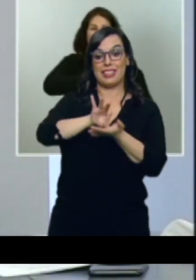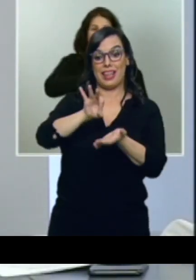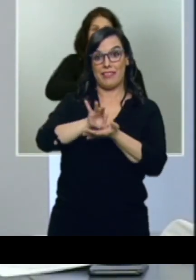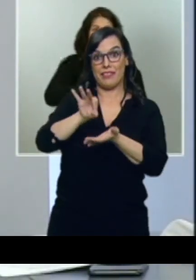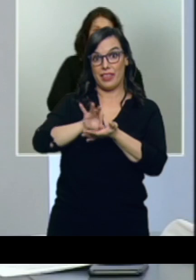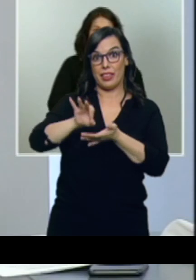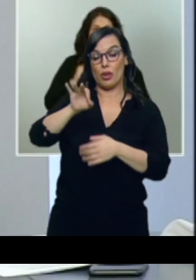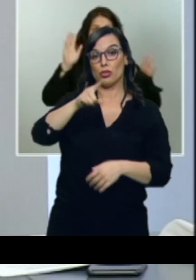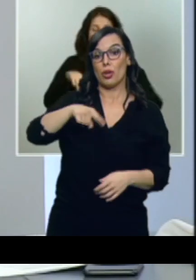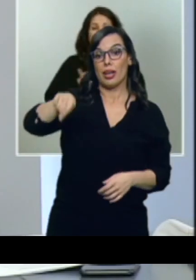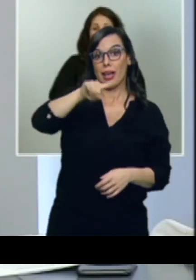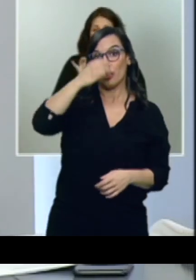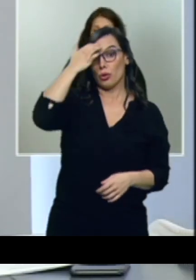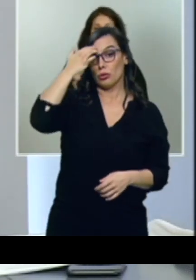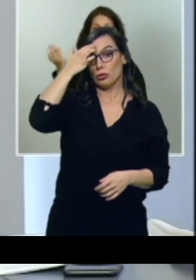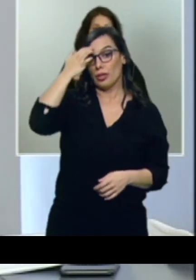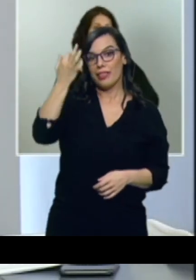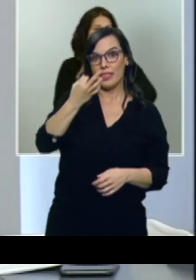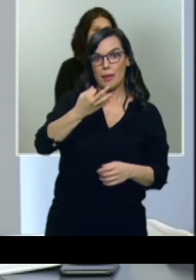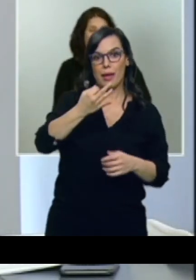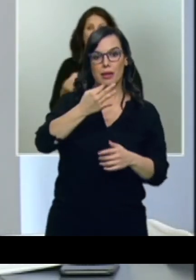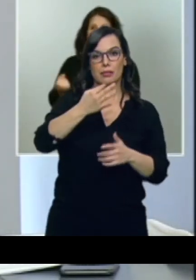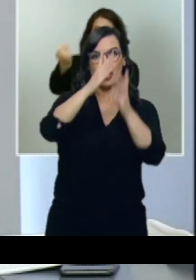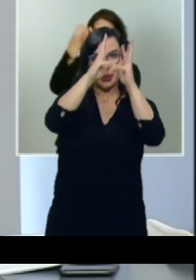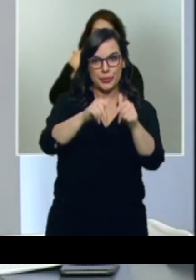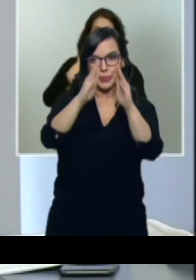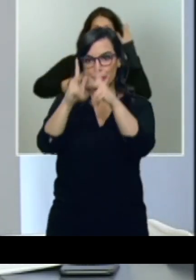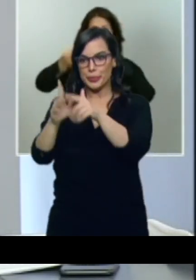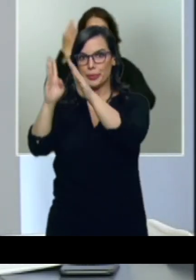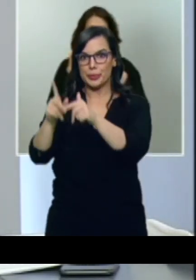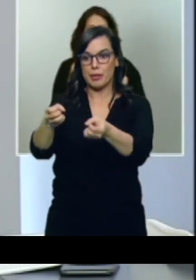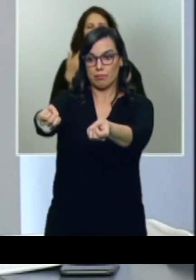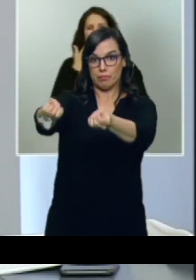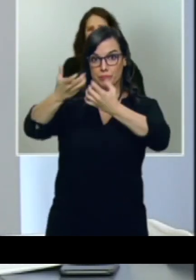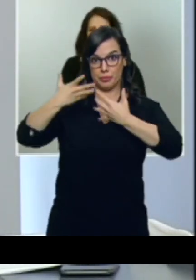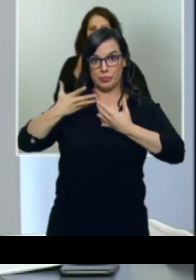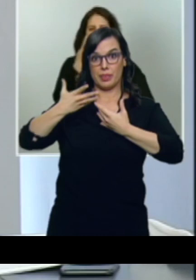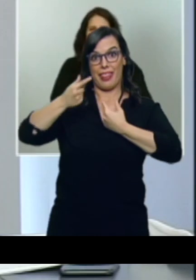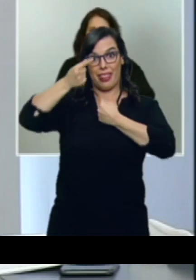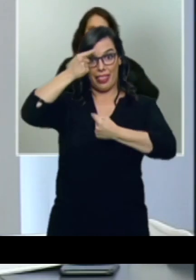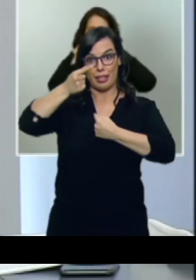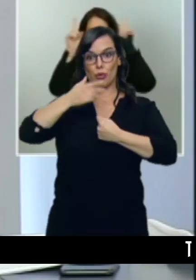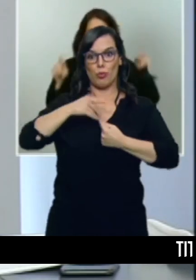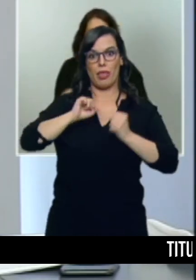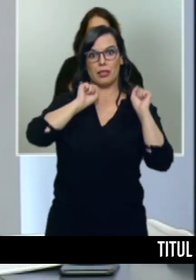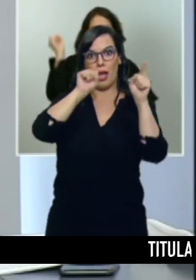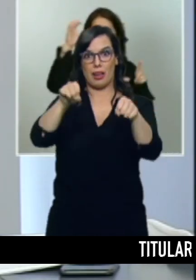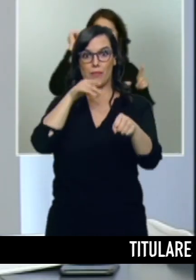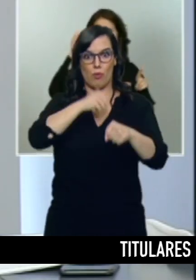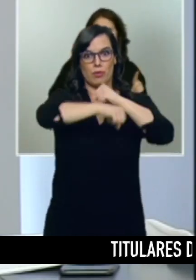la transmisión de esos datos, la complementación de las encuestas epidemiológicas, etcétera, se produzcan unos mayores